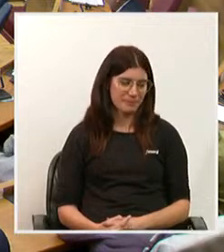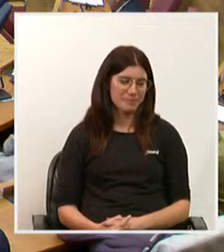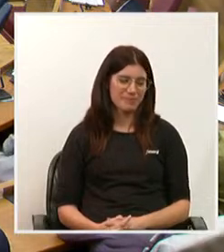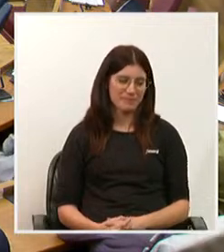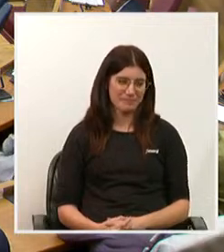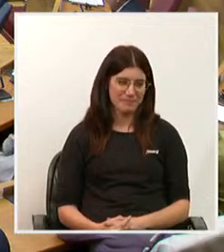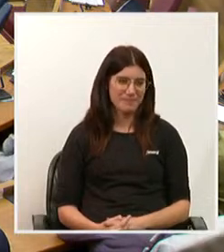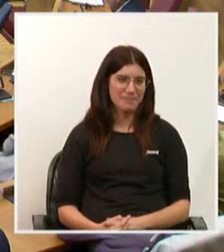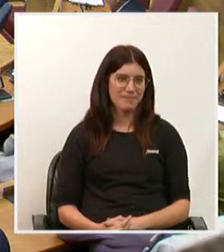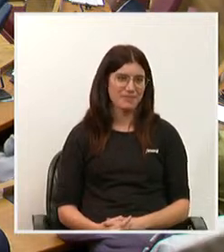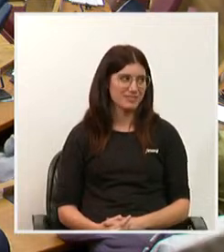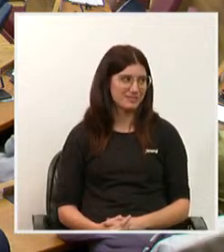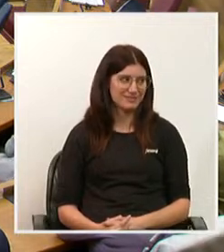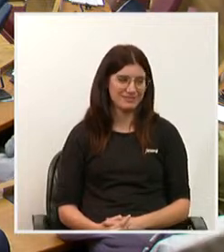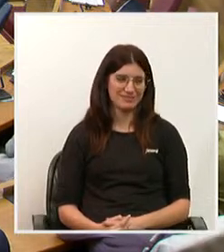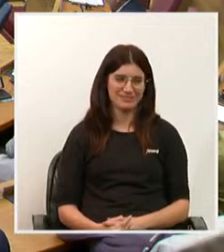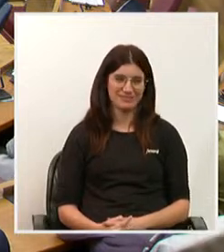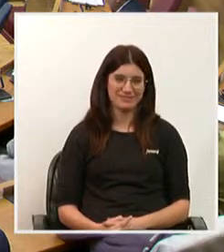cambi